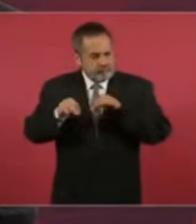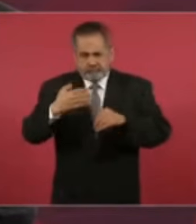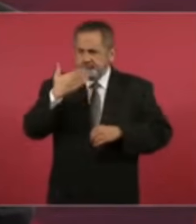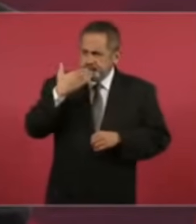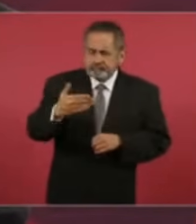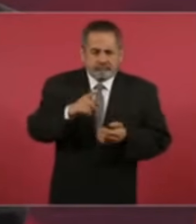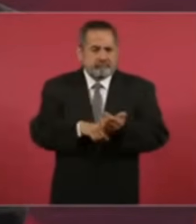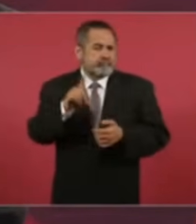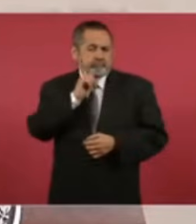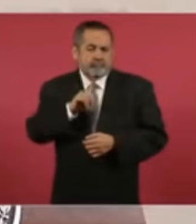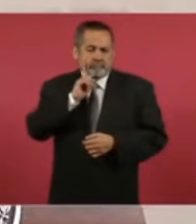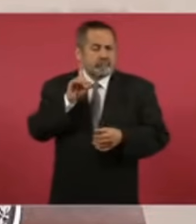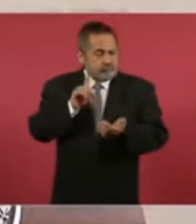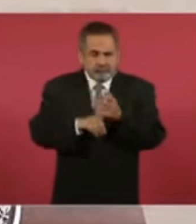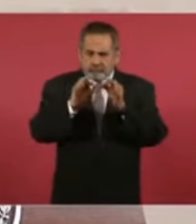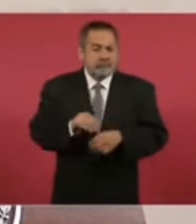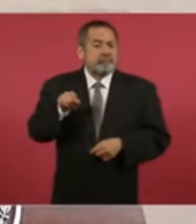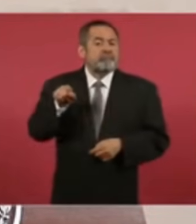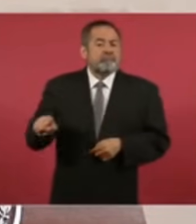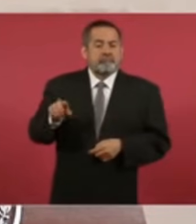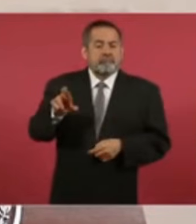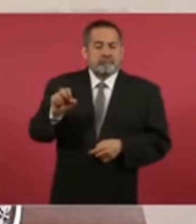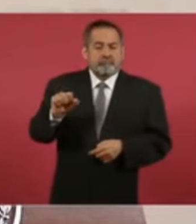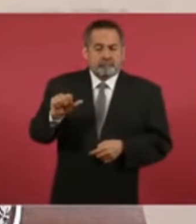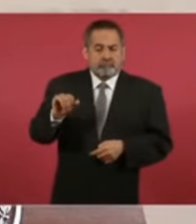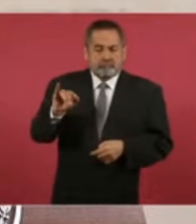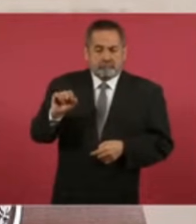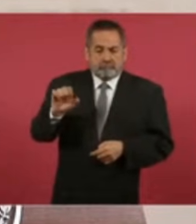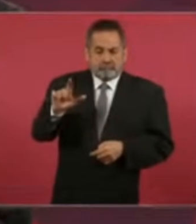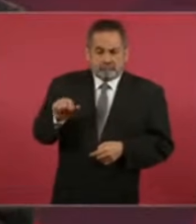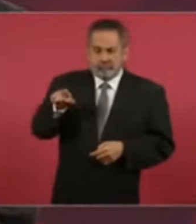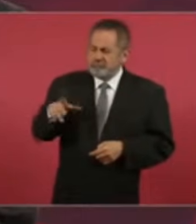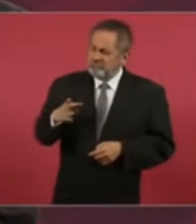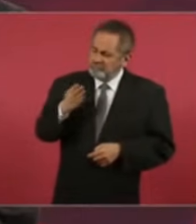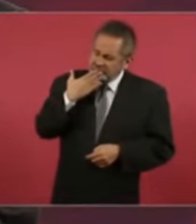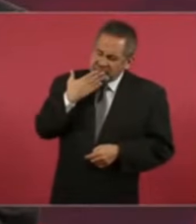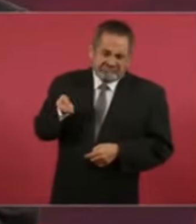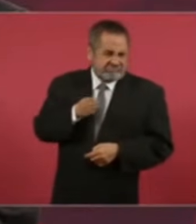mujeres, Rosa Isela Rodríguez es muy buena